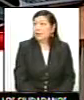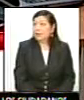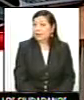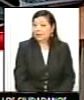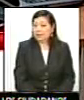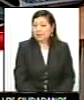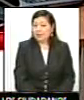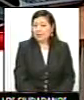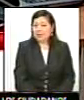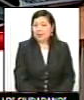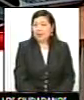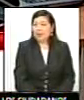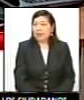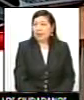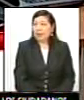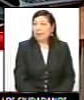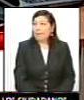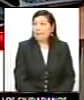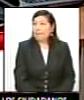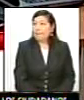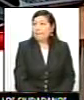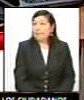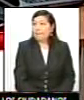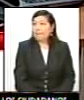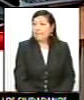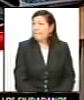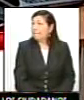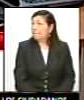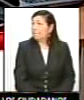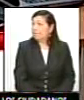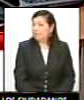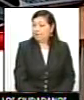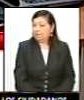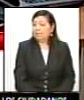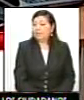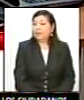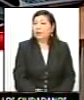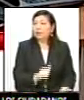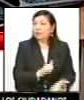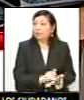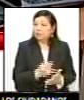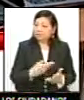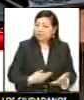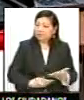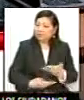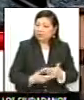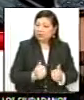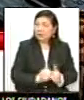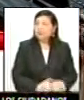Matía. A favor. Congresista Nelly Cuadros. A favor. Ha sido aprobado para que retorne